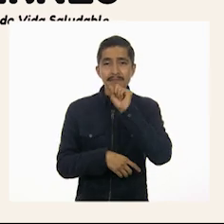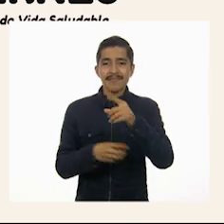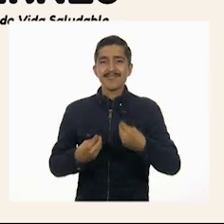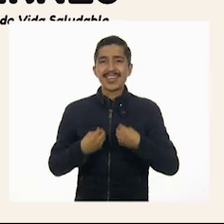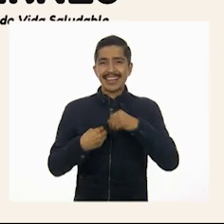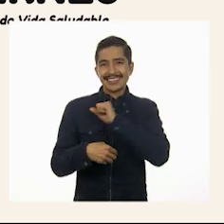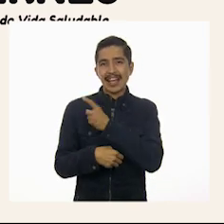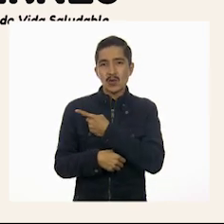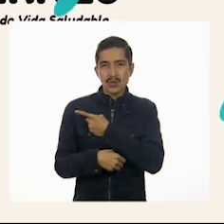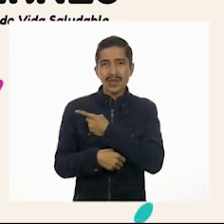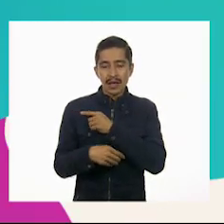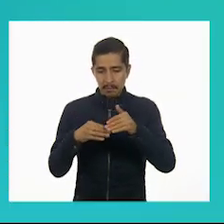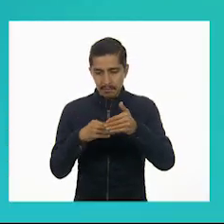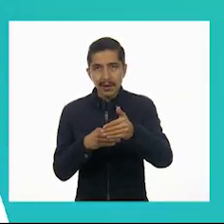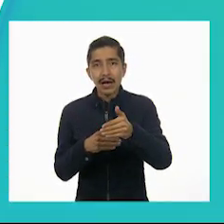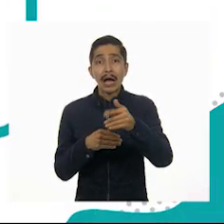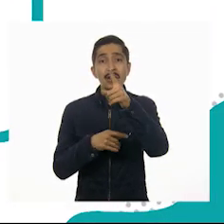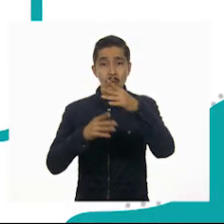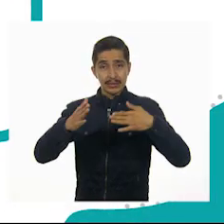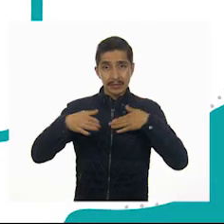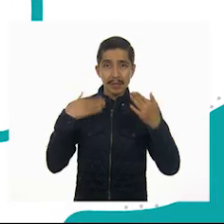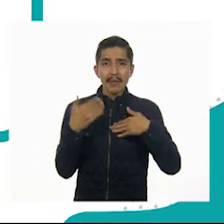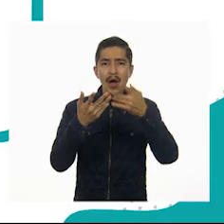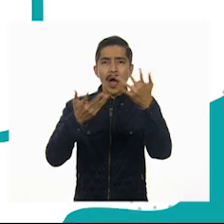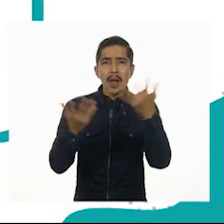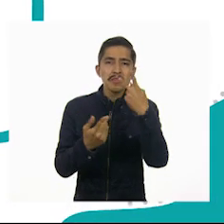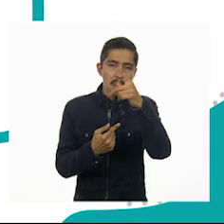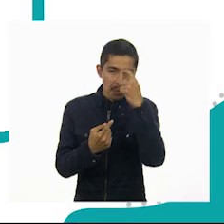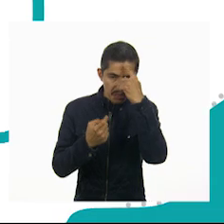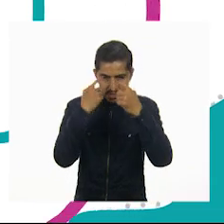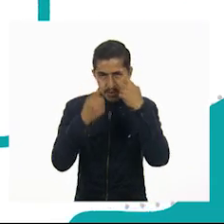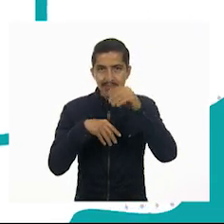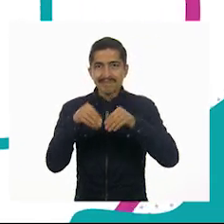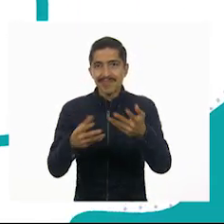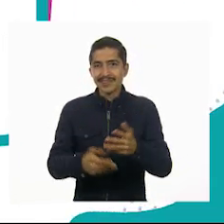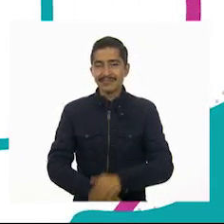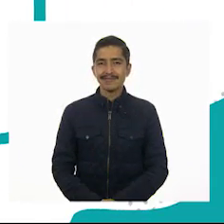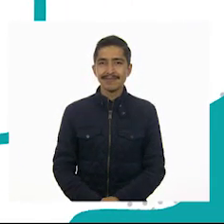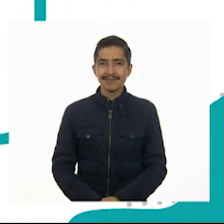vida saludable. Te divertirás y pondrás en acción tu creatividad.